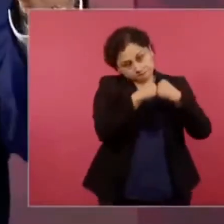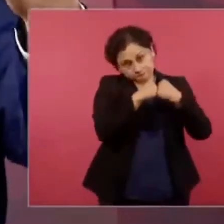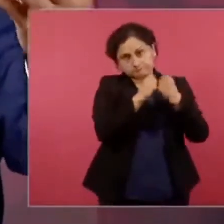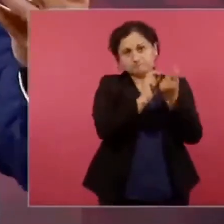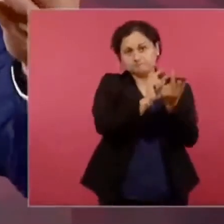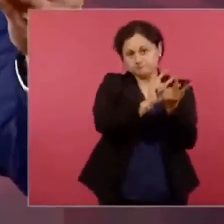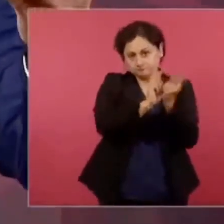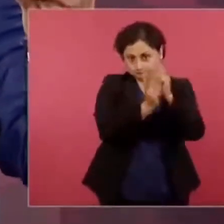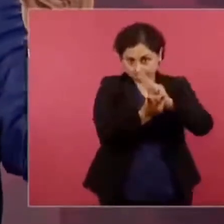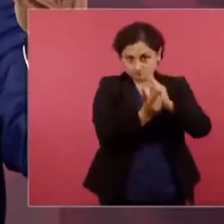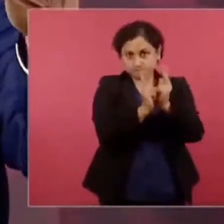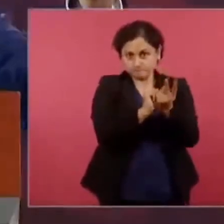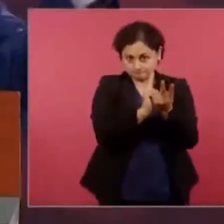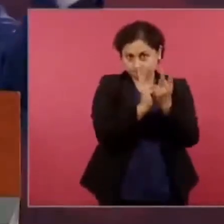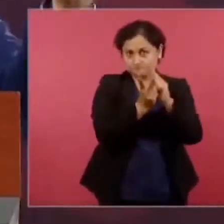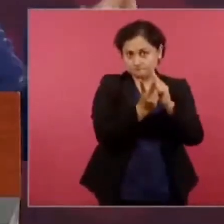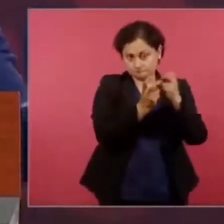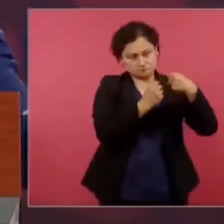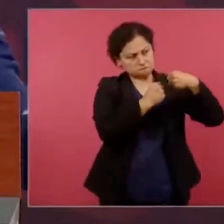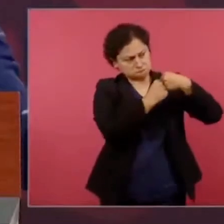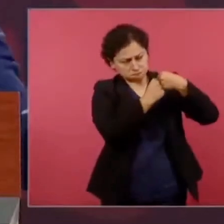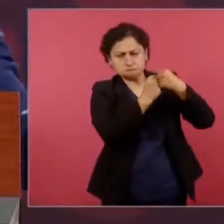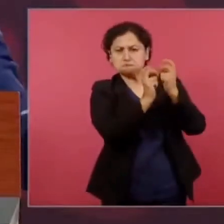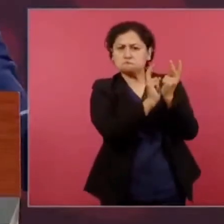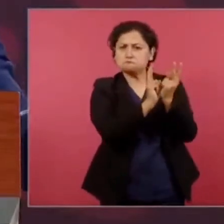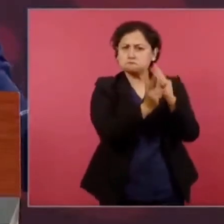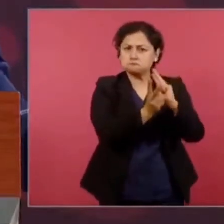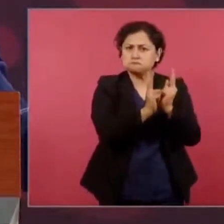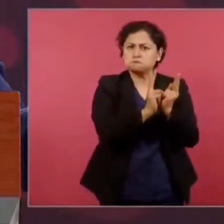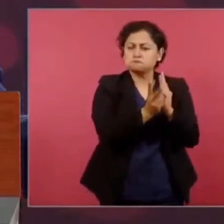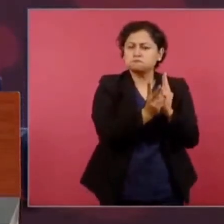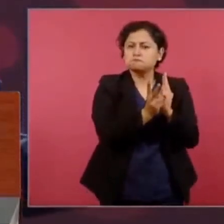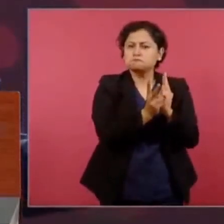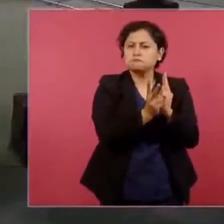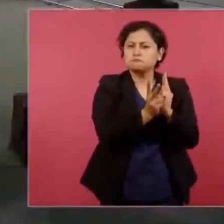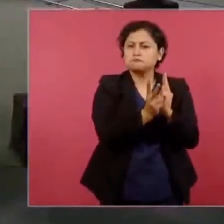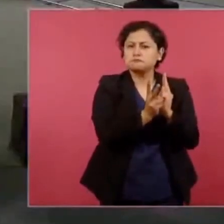y no hay